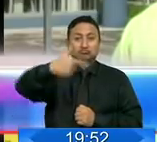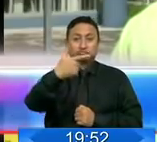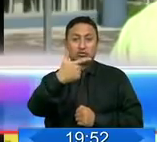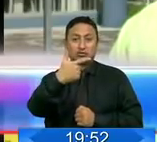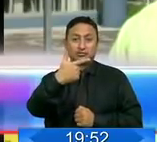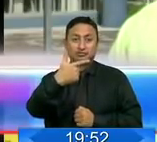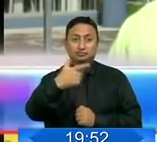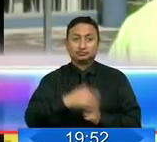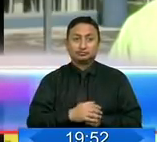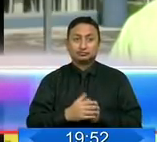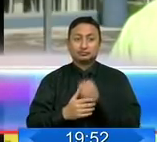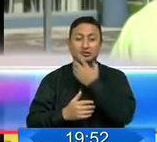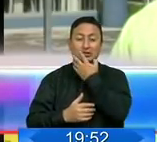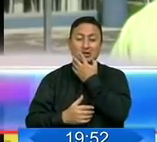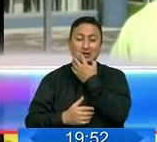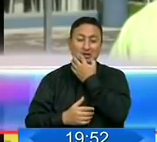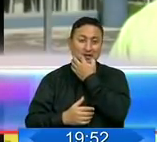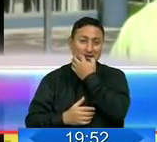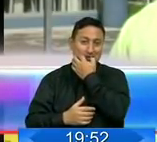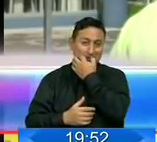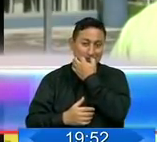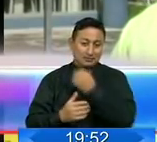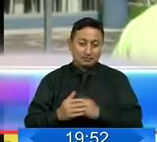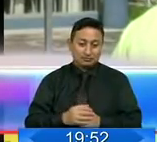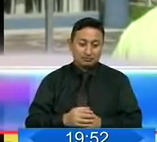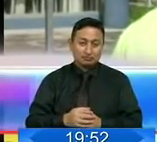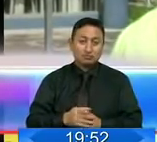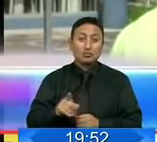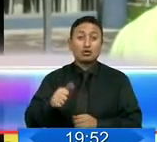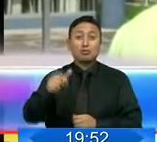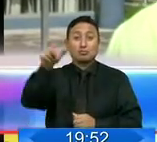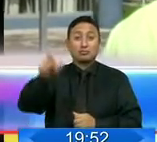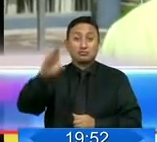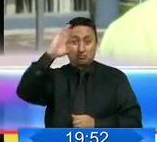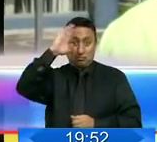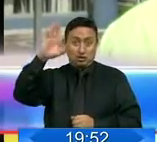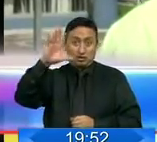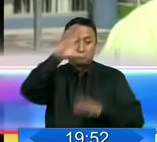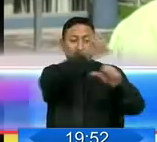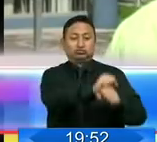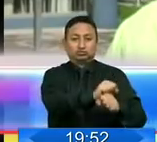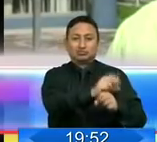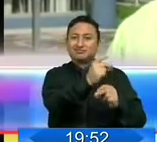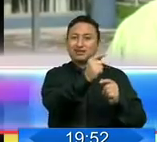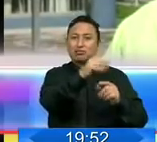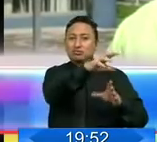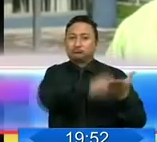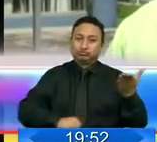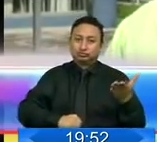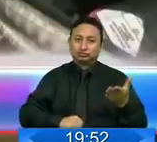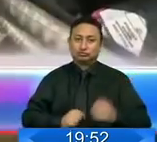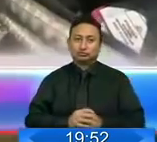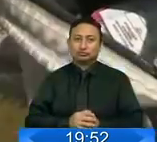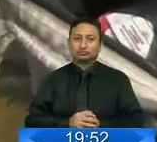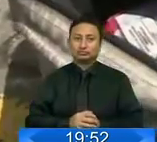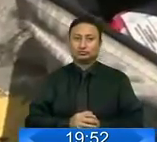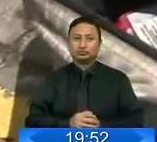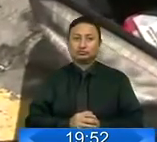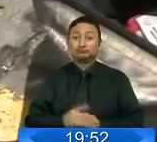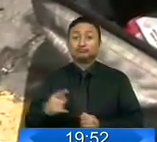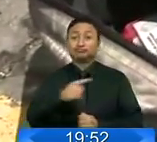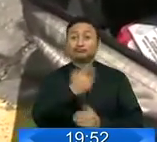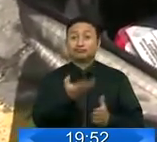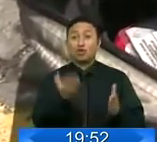que se le neutralizó inmediatamente para evitar algún tipo de situaciones que tengamos que lamentar. Aquí nuevamente